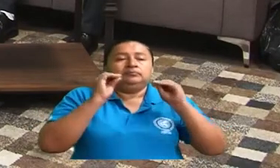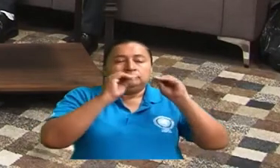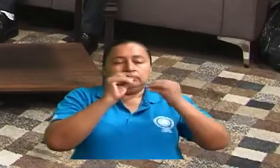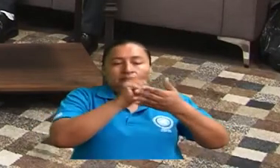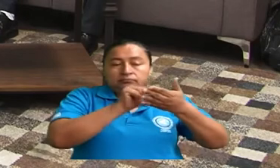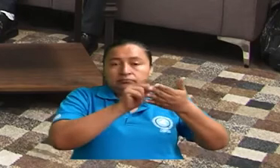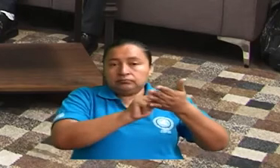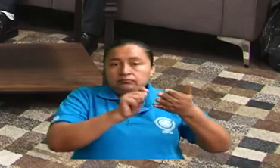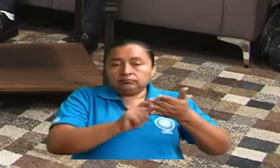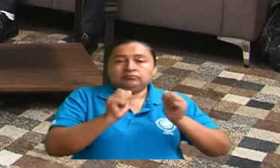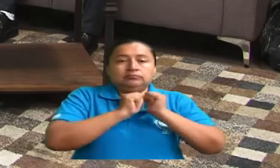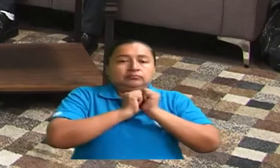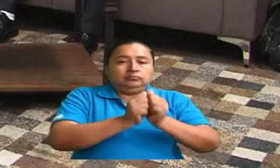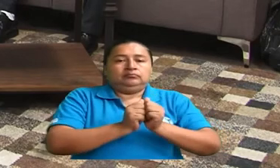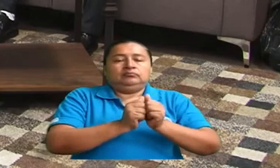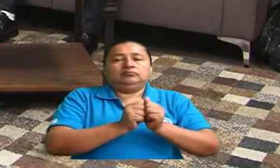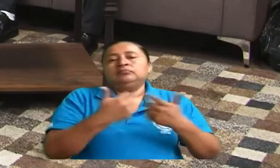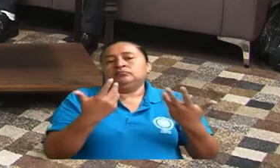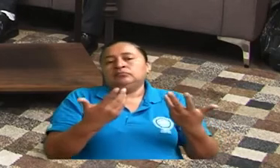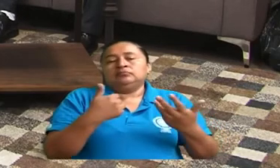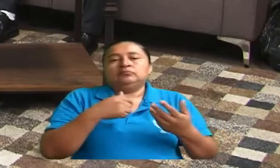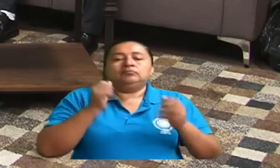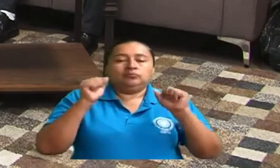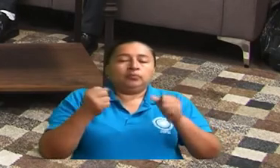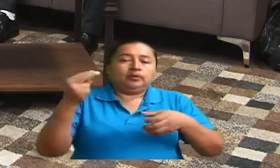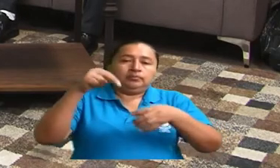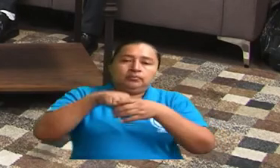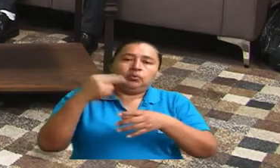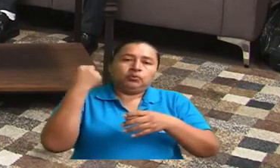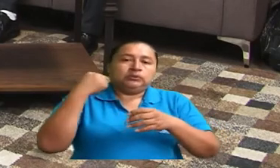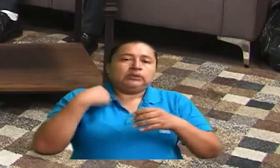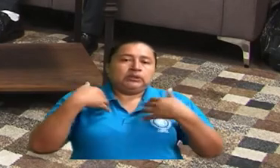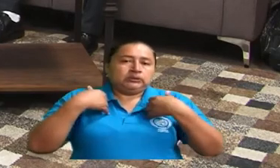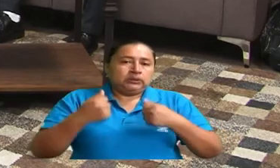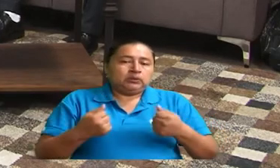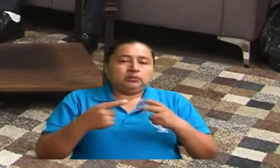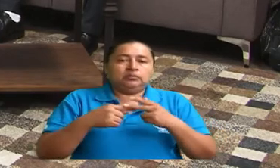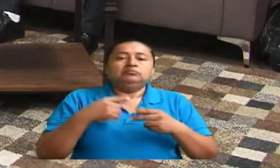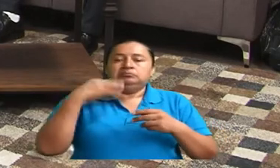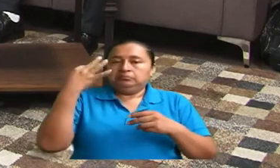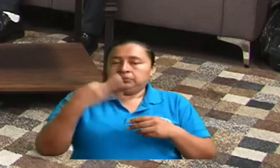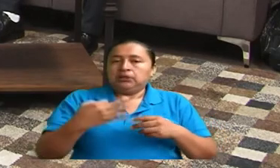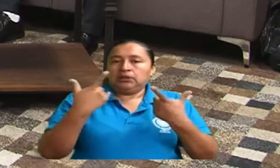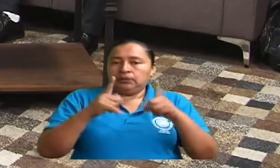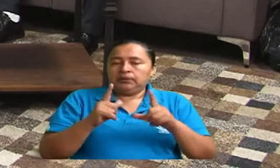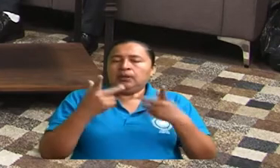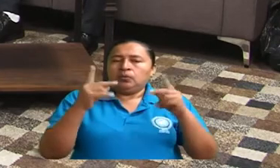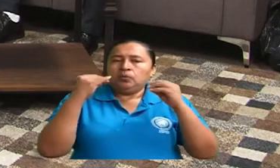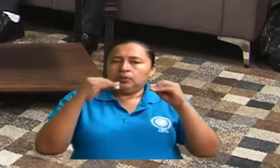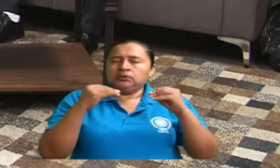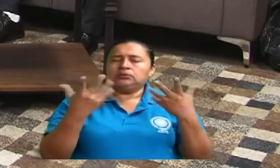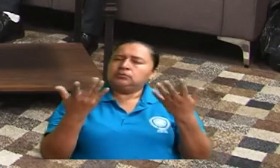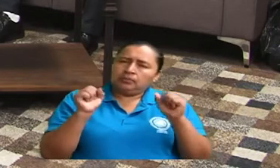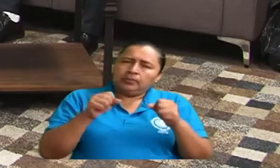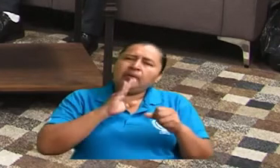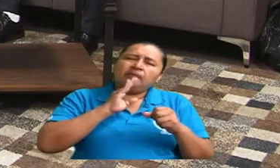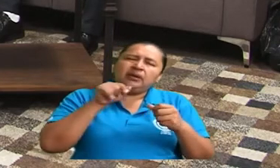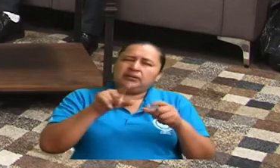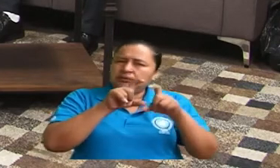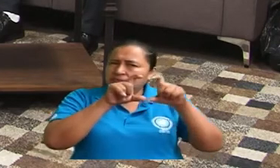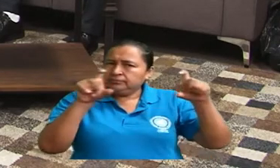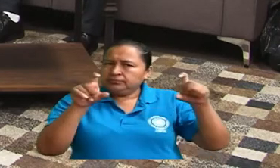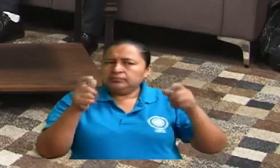alfabetización, acompañamiento para acceder a los servicios de salud, claro, gratuito y de calidad, educación. ¿Nos puede hablar de ese componente